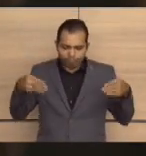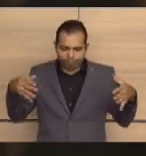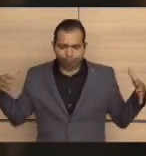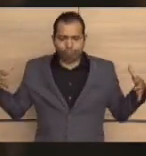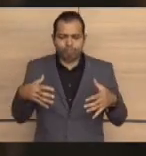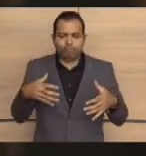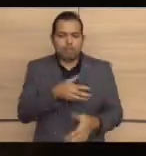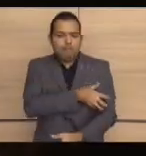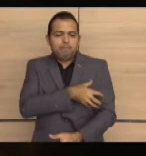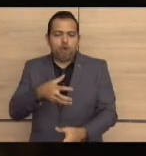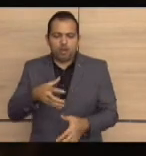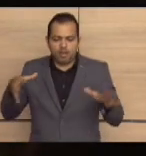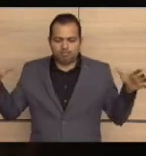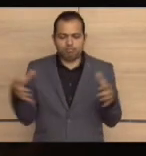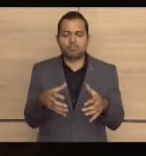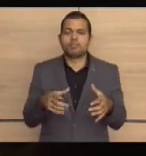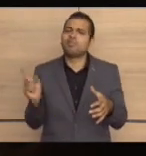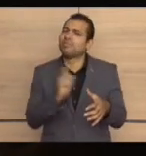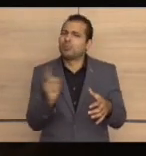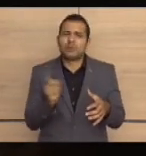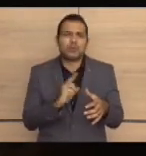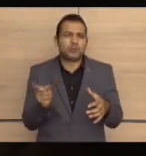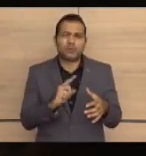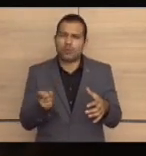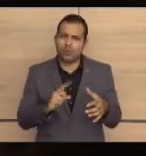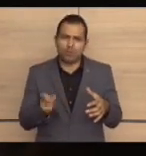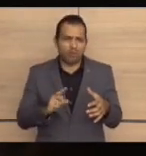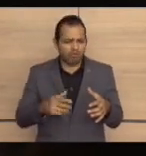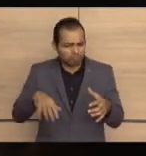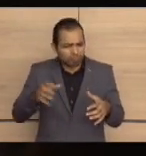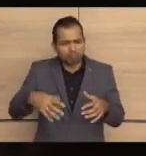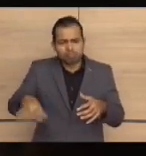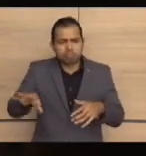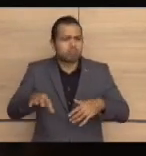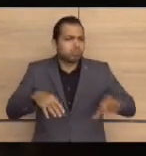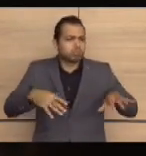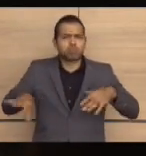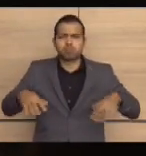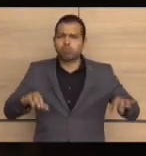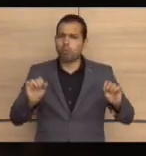A veces todavía se sigue muy centralizado, tanto las temáticas,